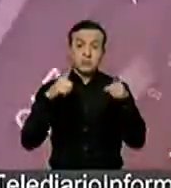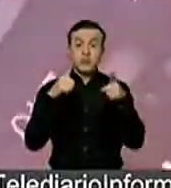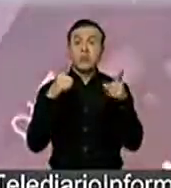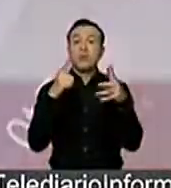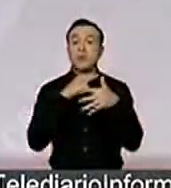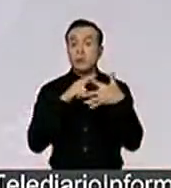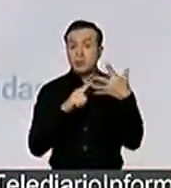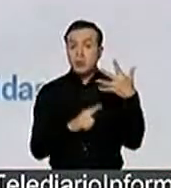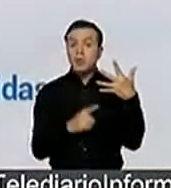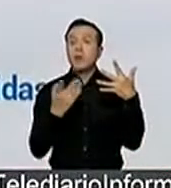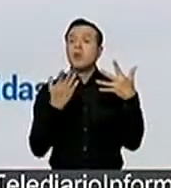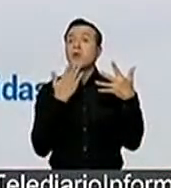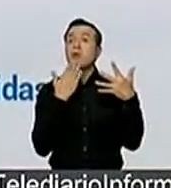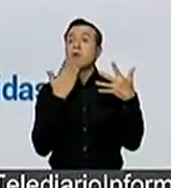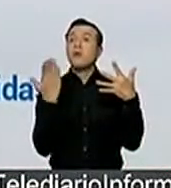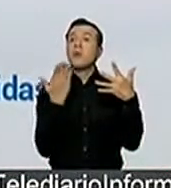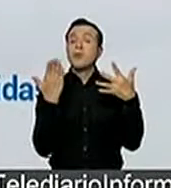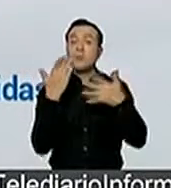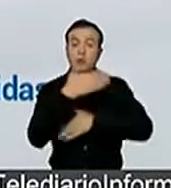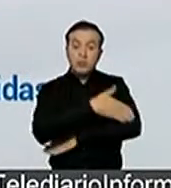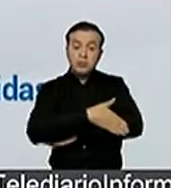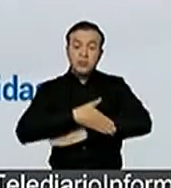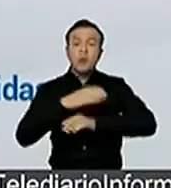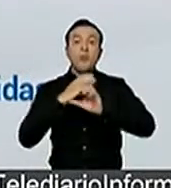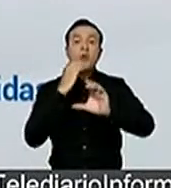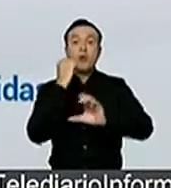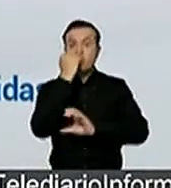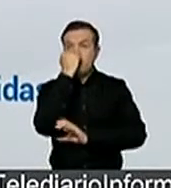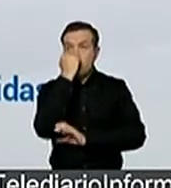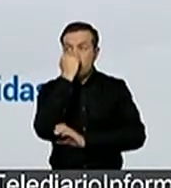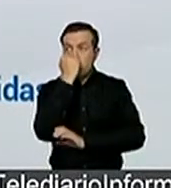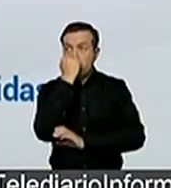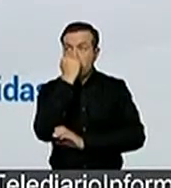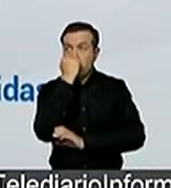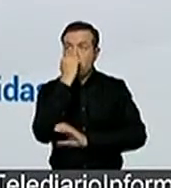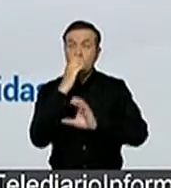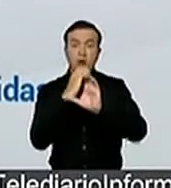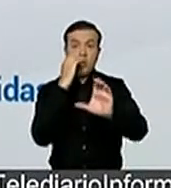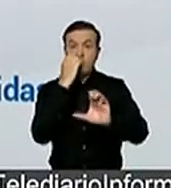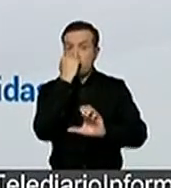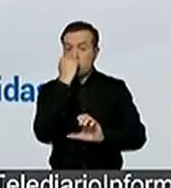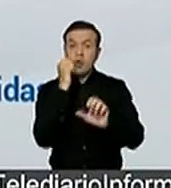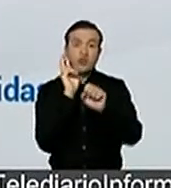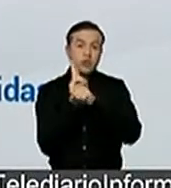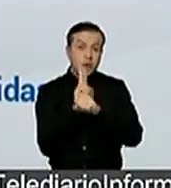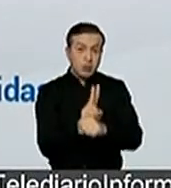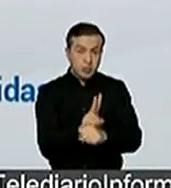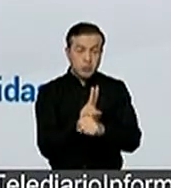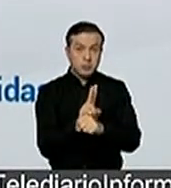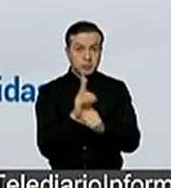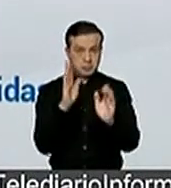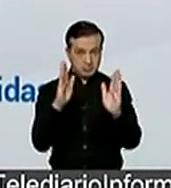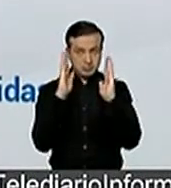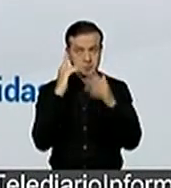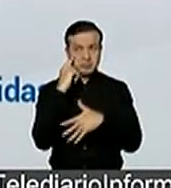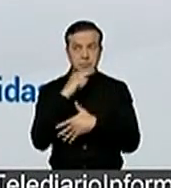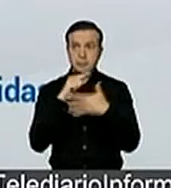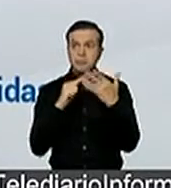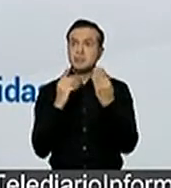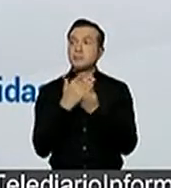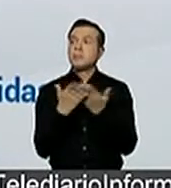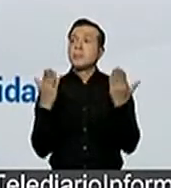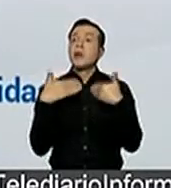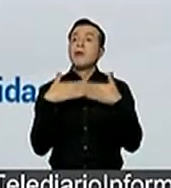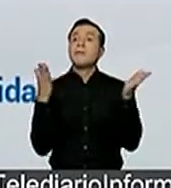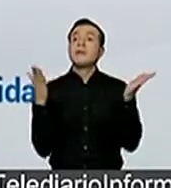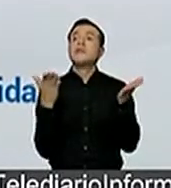funcionamientos de las estaciones y rutas del Sistema Metropolitano de Transporte, Trolebús y Ecovía en Quito. Preste mucha atención.